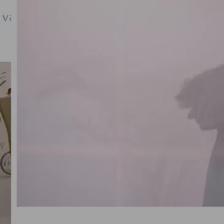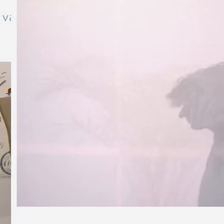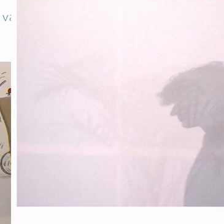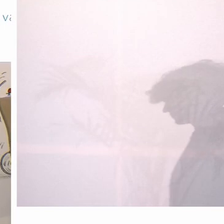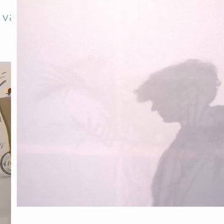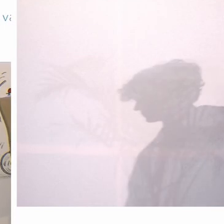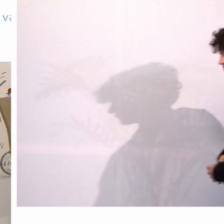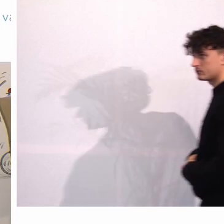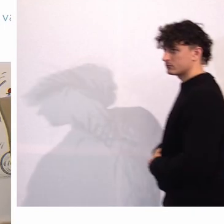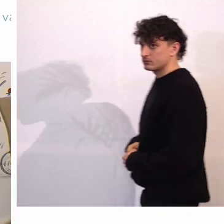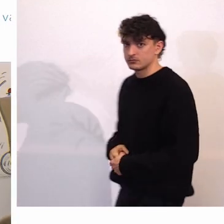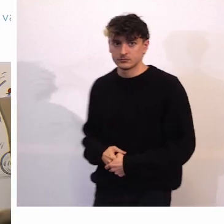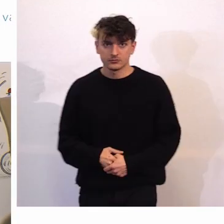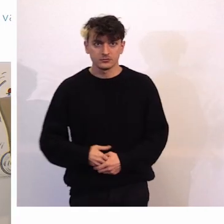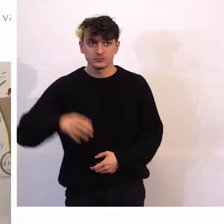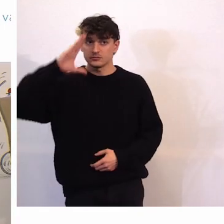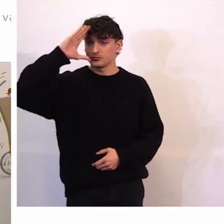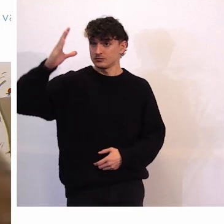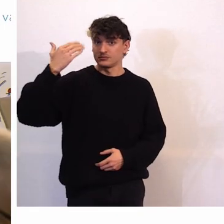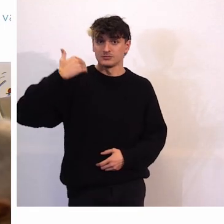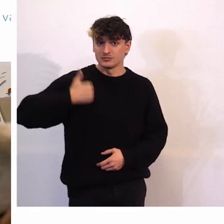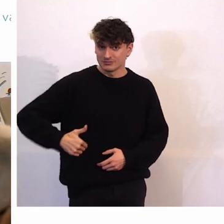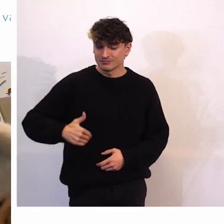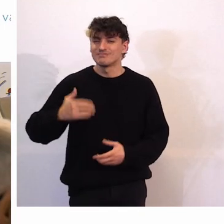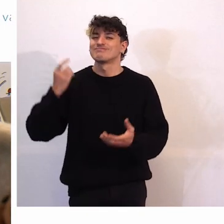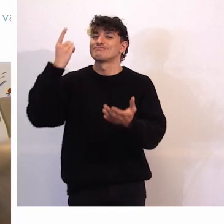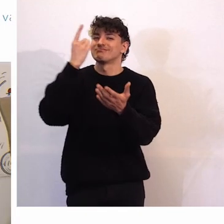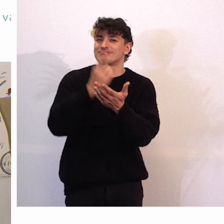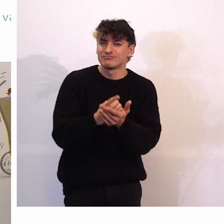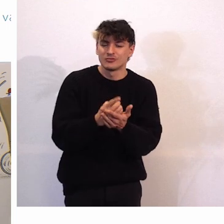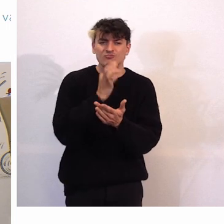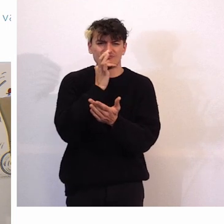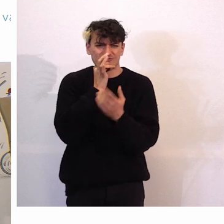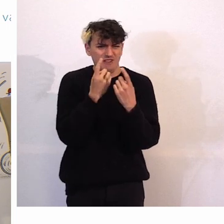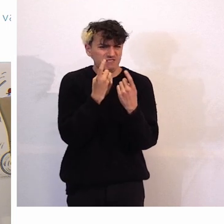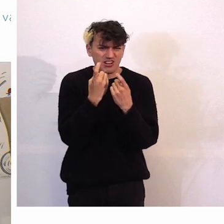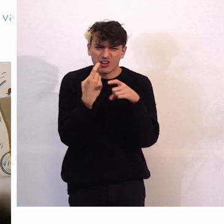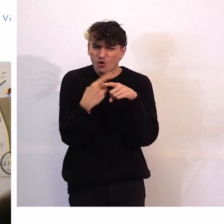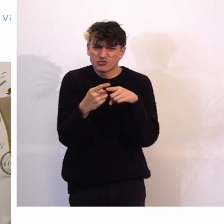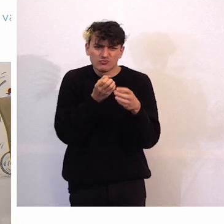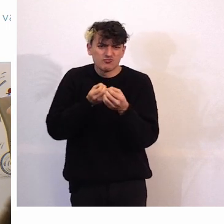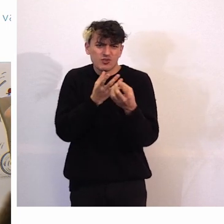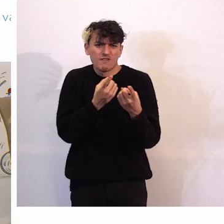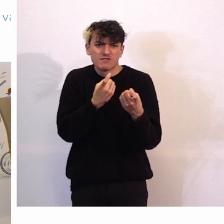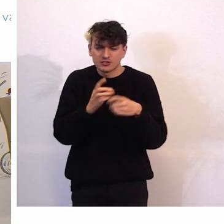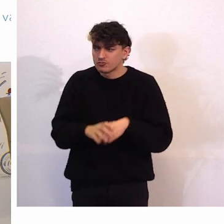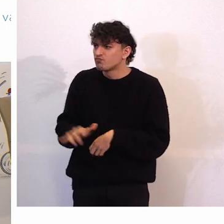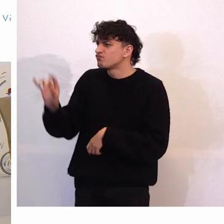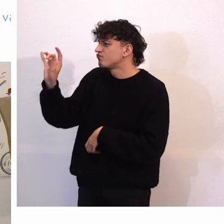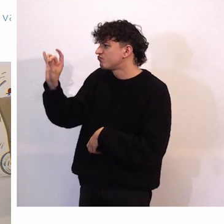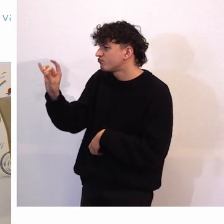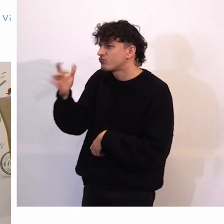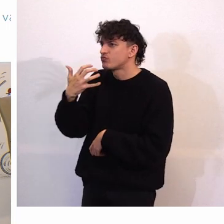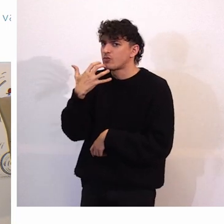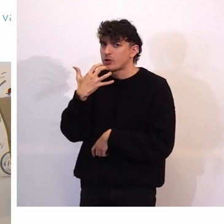Hola, ya estamos de nuevo por aquí. Aún nos quedan algunas cosas por compartir. Sí, Horacio, como ejemplo, la